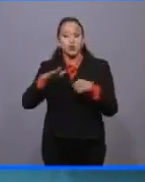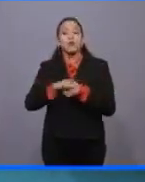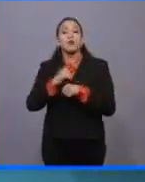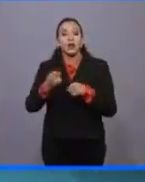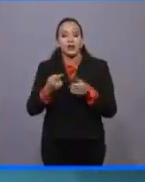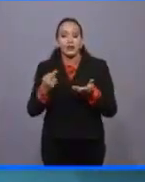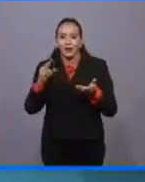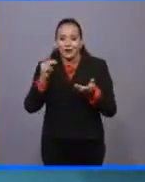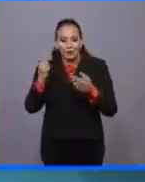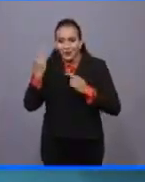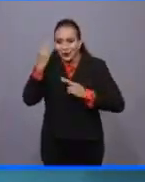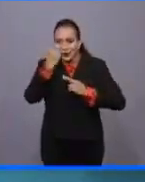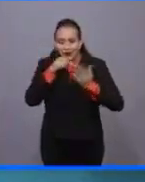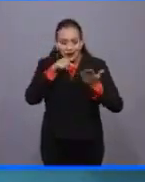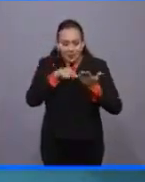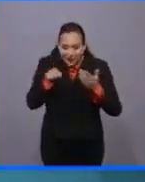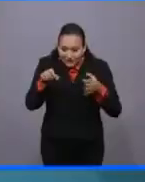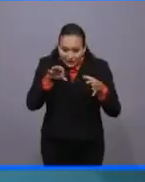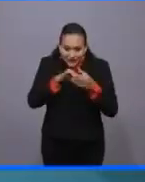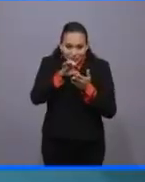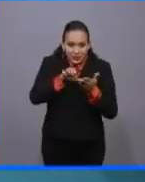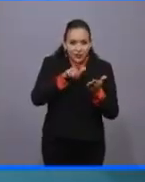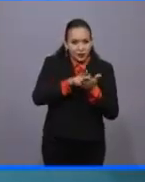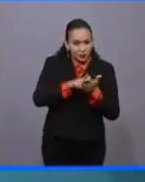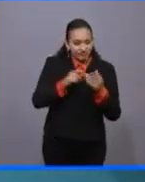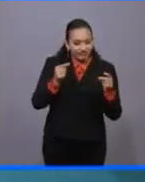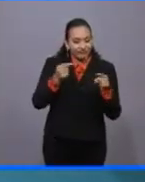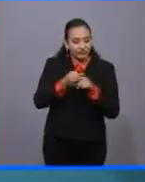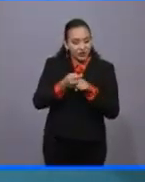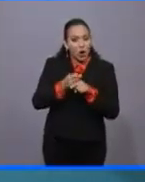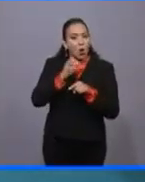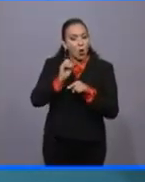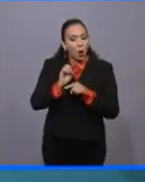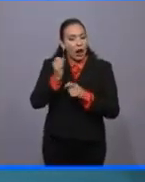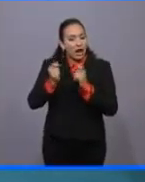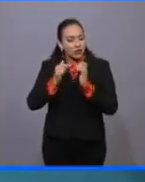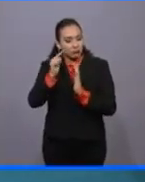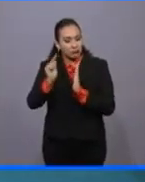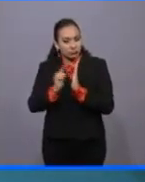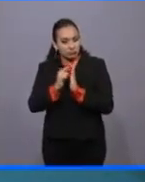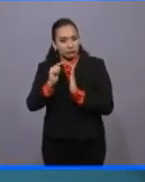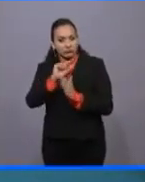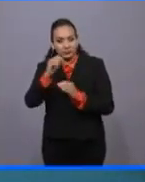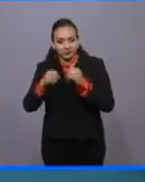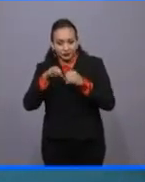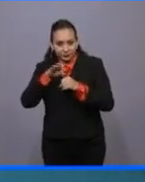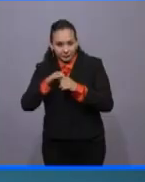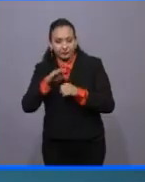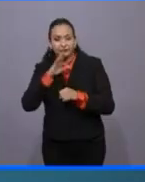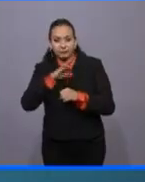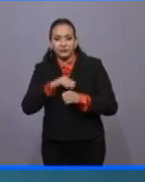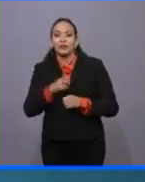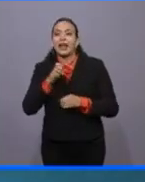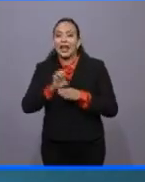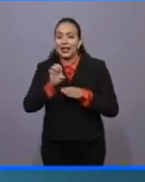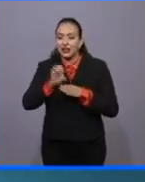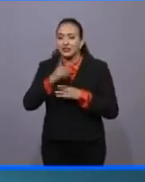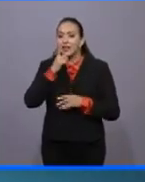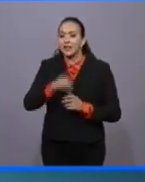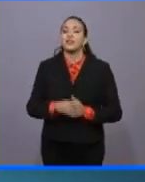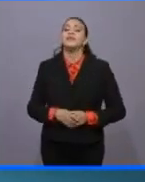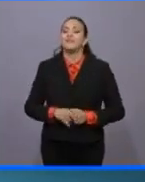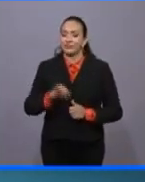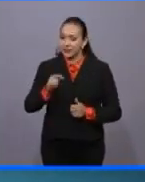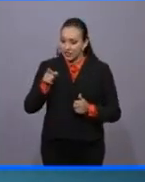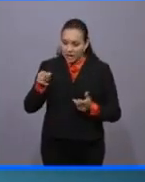algún aspecto de constitucionalidad o de inaplicación de alguna norma electoral. motivo por el que determinó que fue acertada